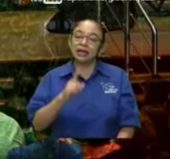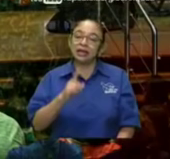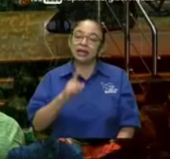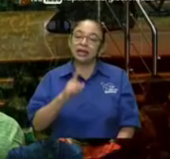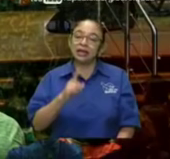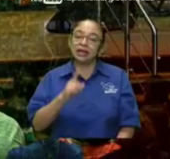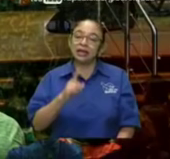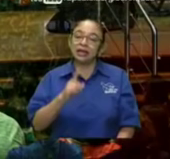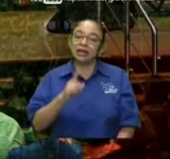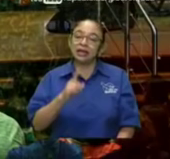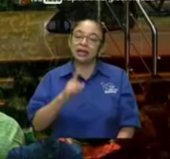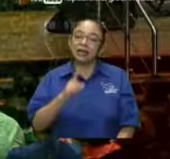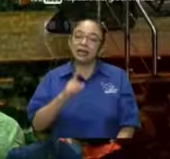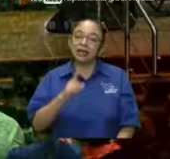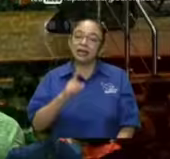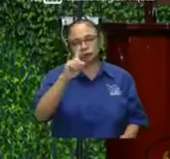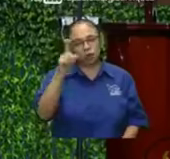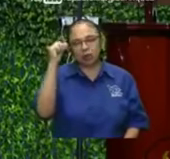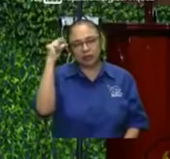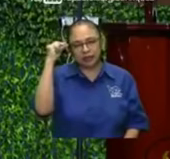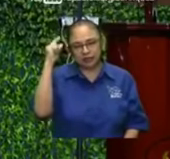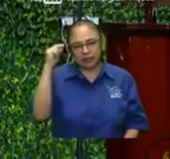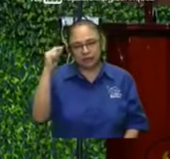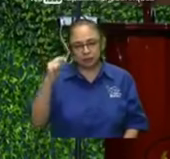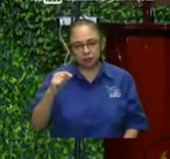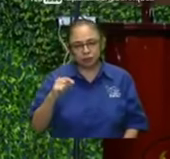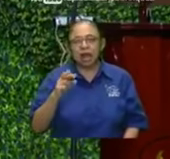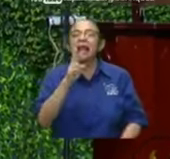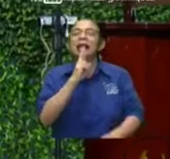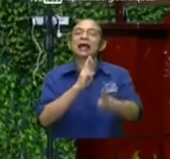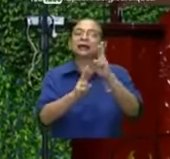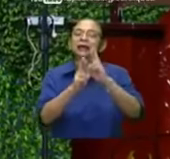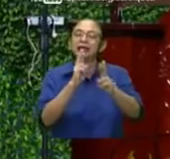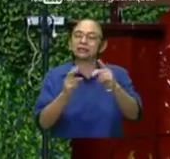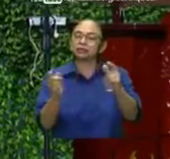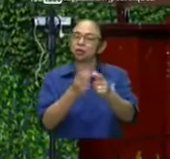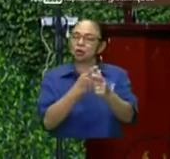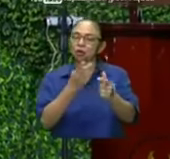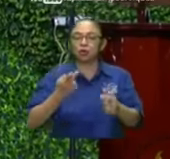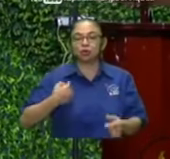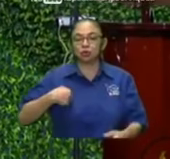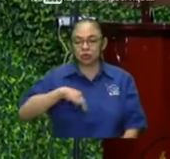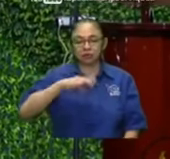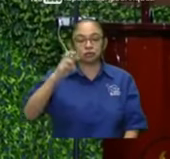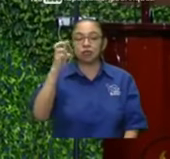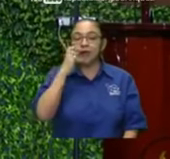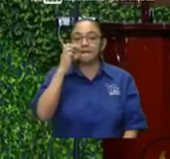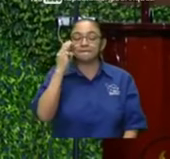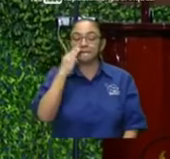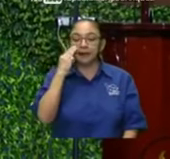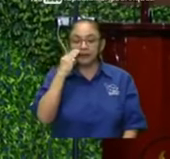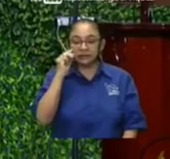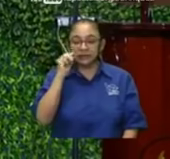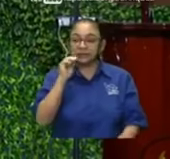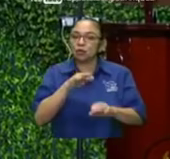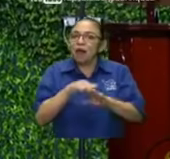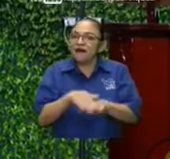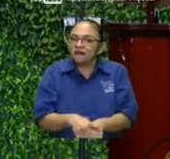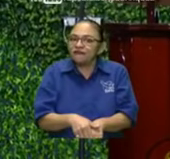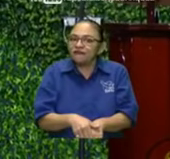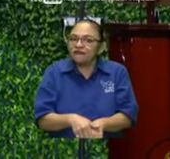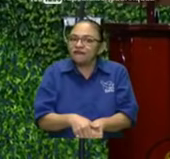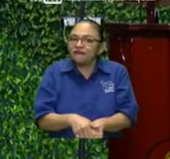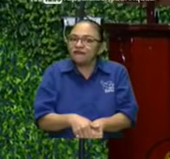redundancia, en nuestra casa, la relación con nuestros padres. con autoridad, y esto nos afecta el